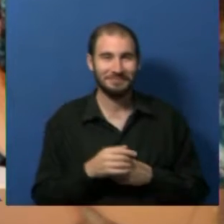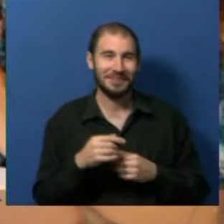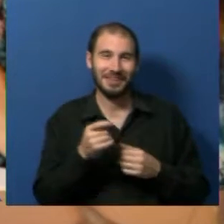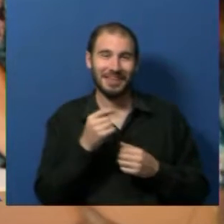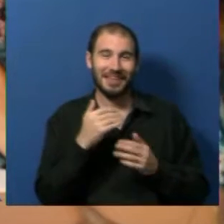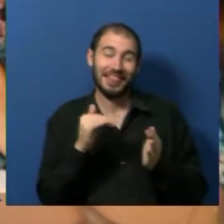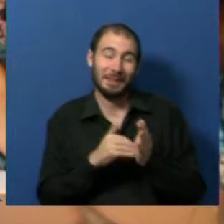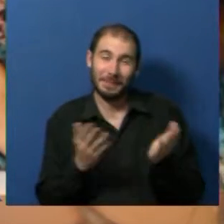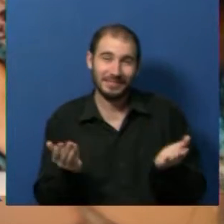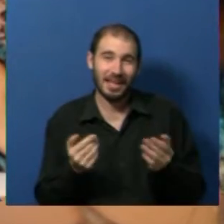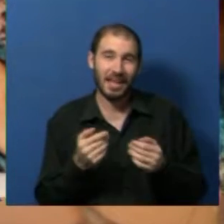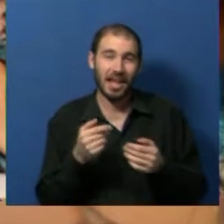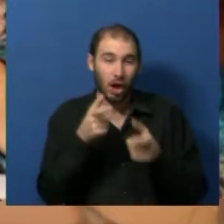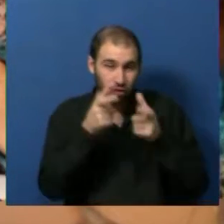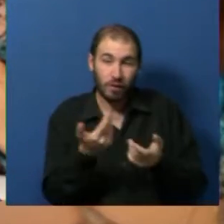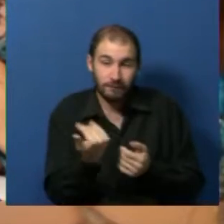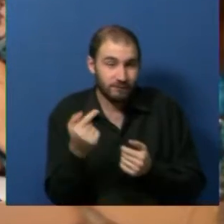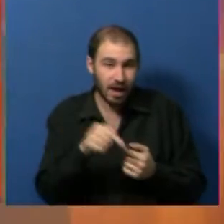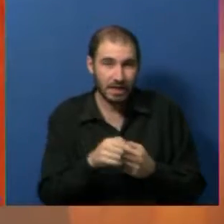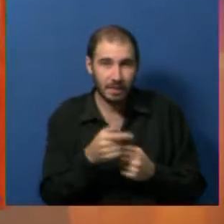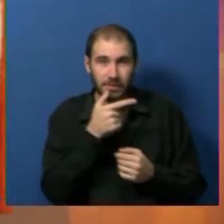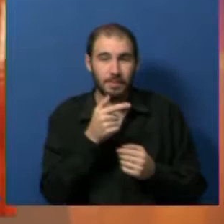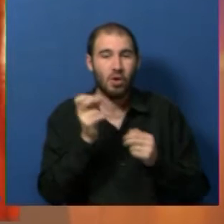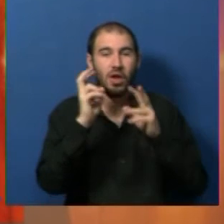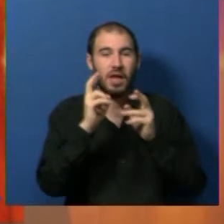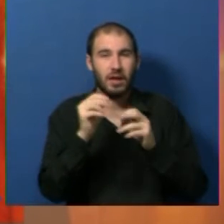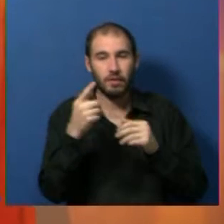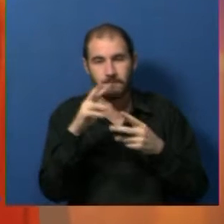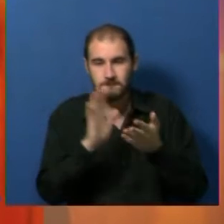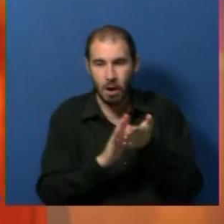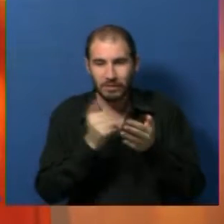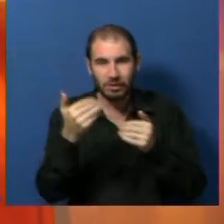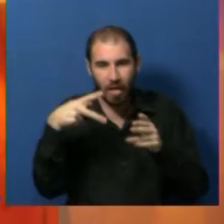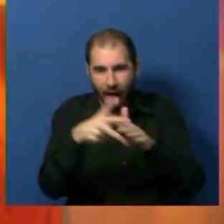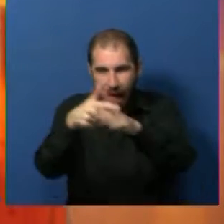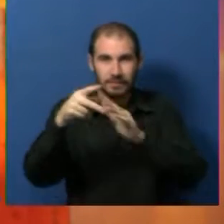a la falta de control y para que no se entorpezcan los medios probatorios.